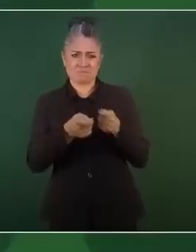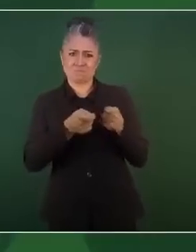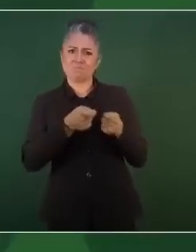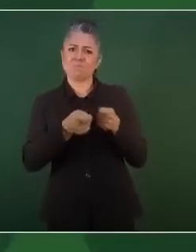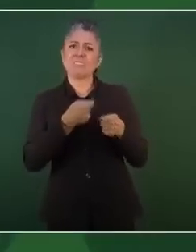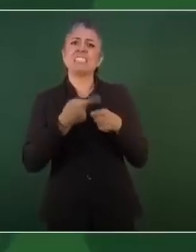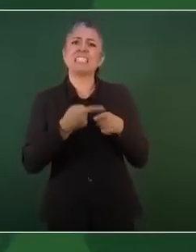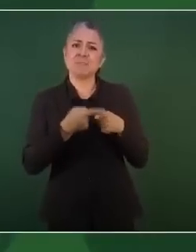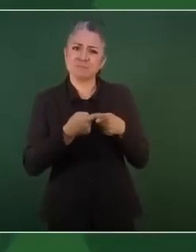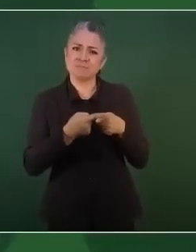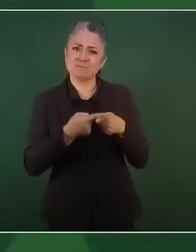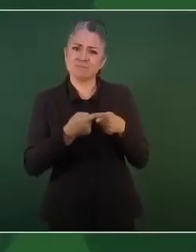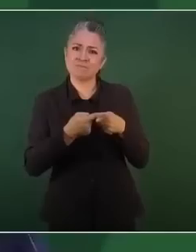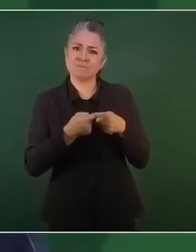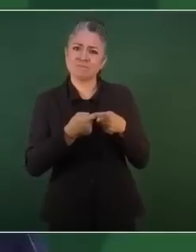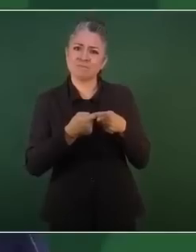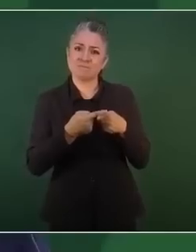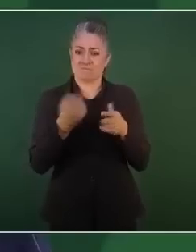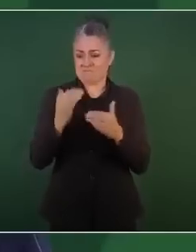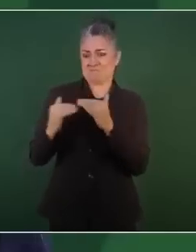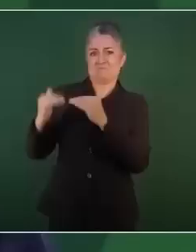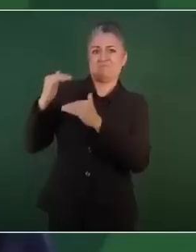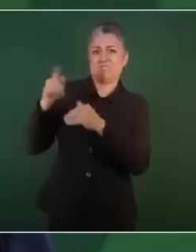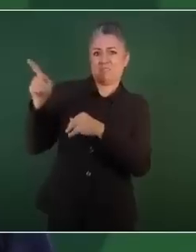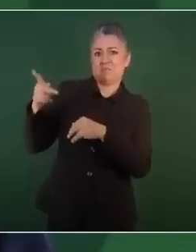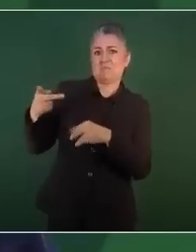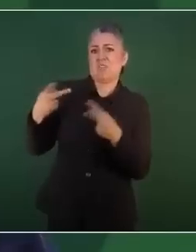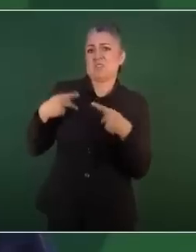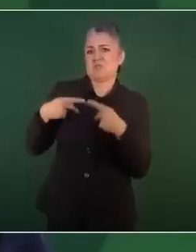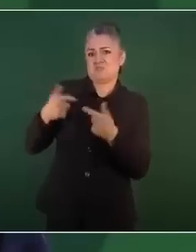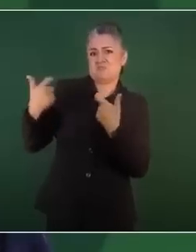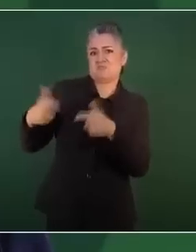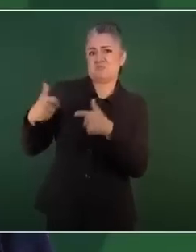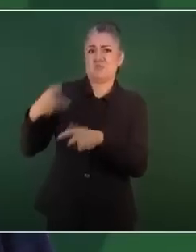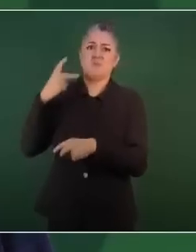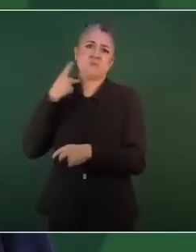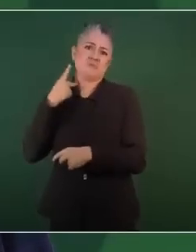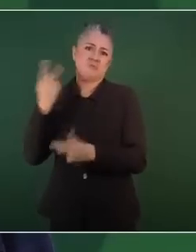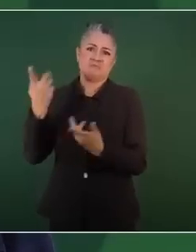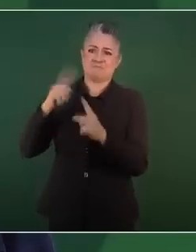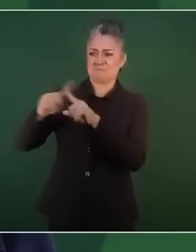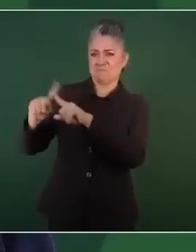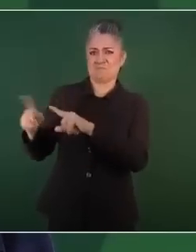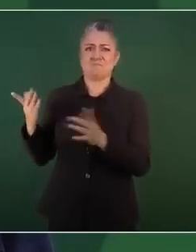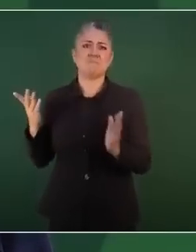por los potentados económicos, políticos.